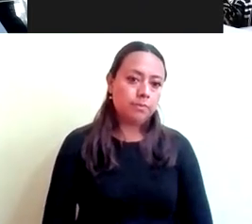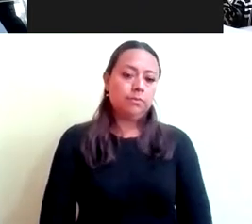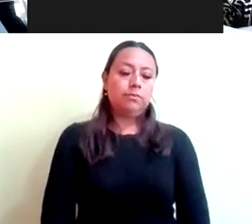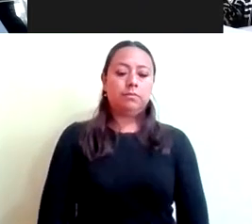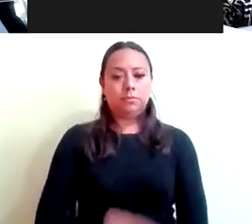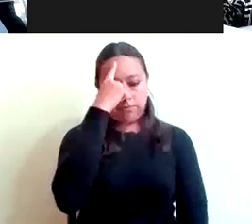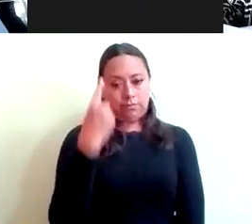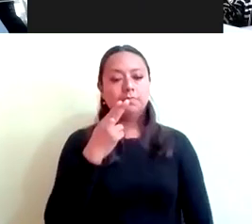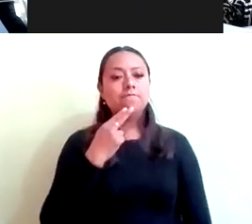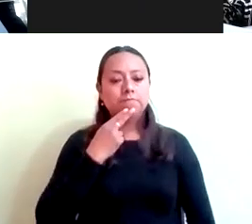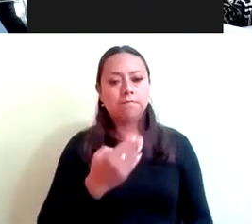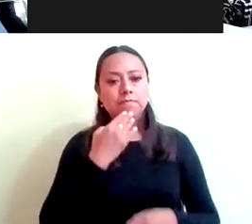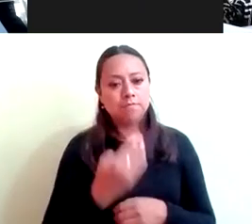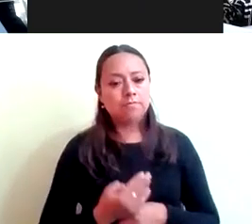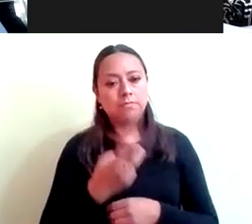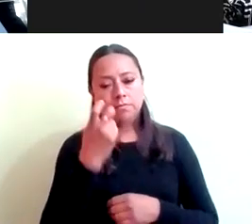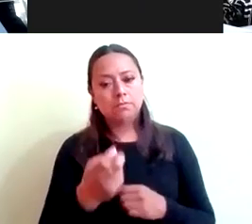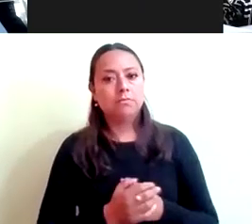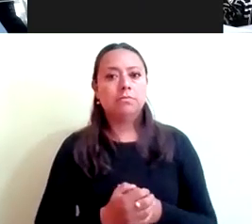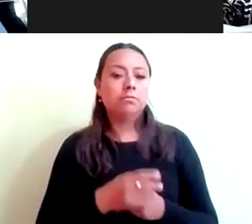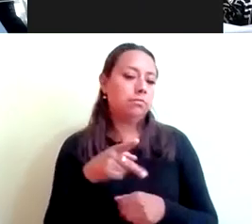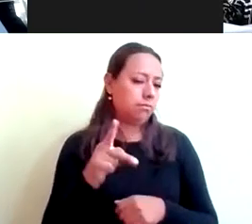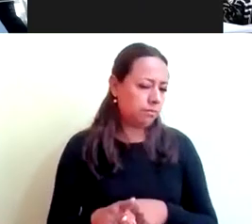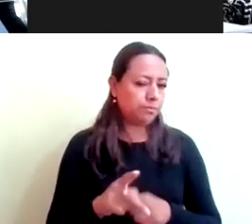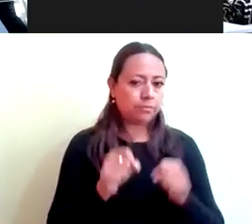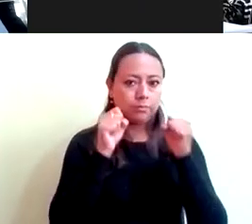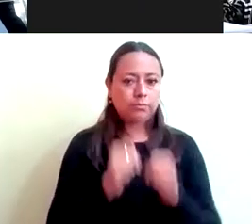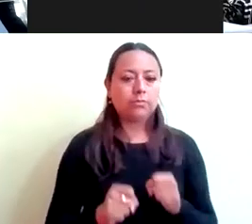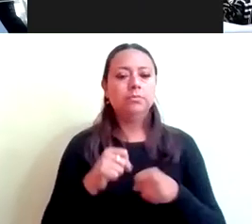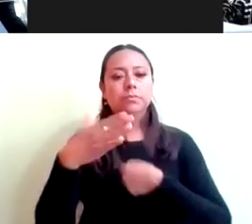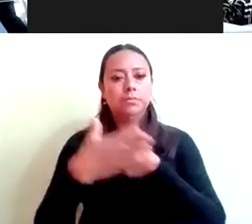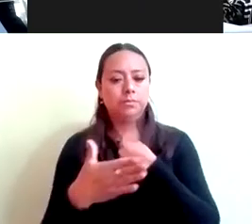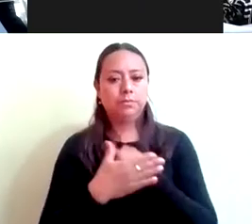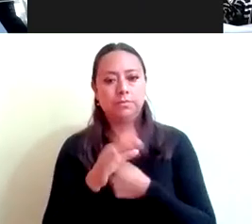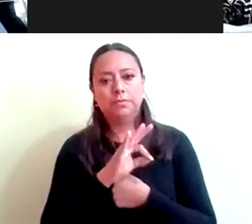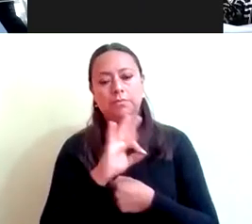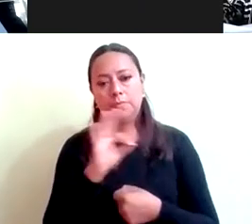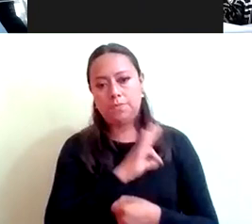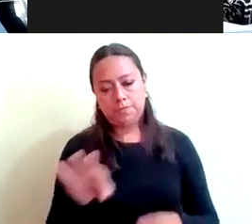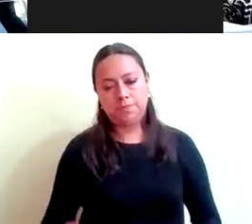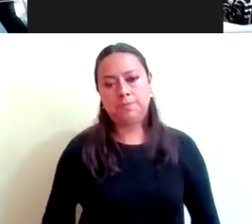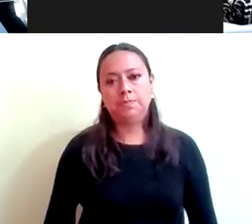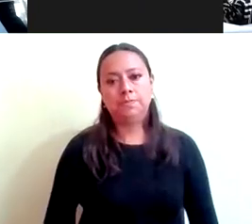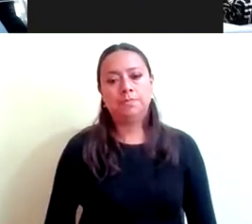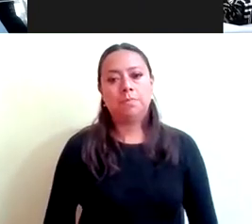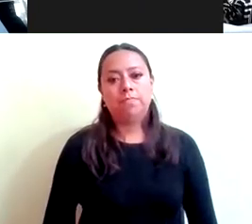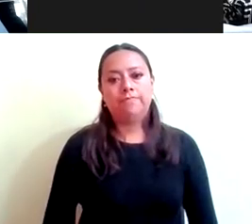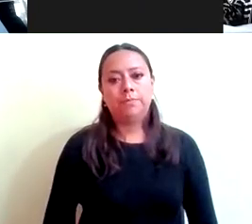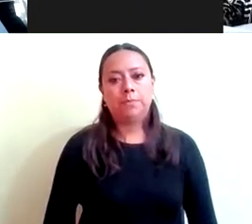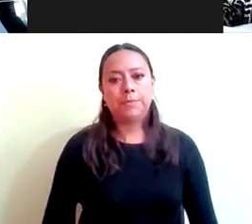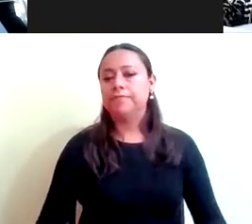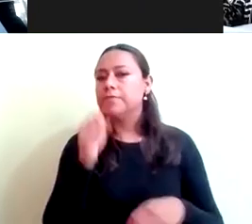pero con la garantía de que se va a hacer en fecha posterior, cosa que no coincide el dictamen. Y lo que tampoco está